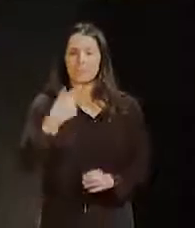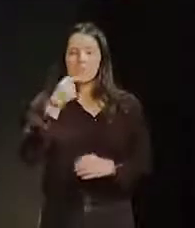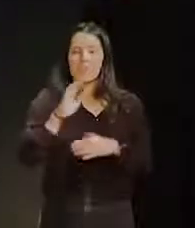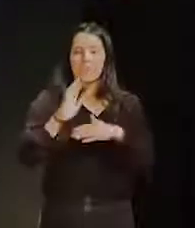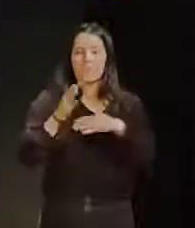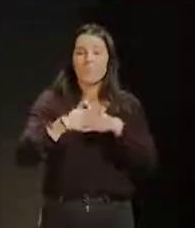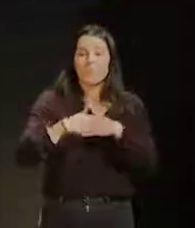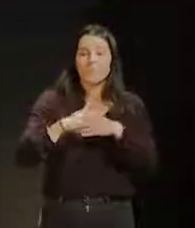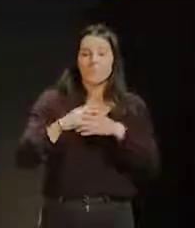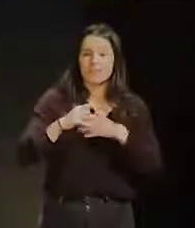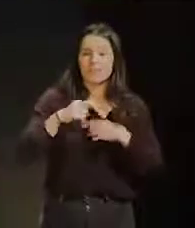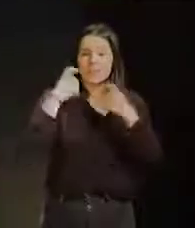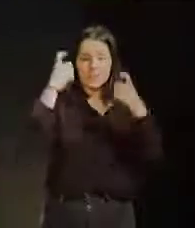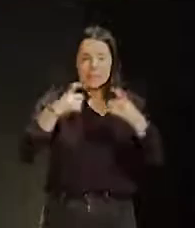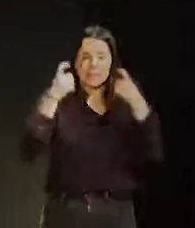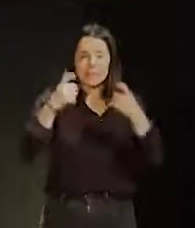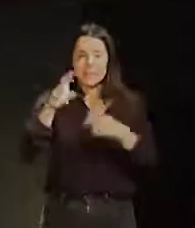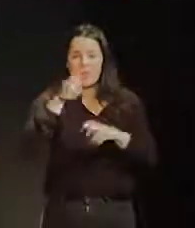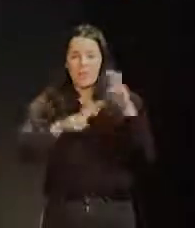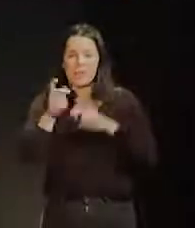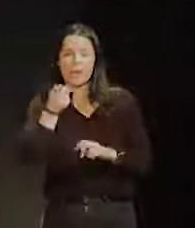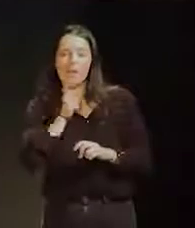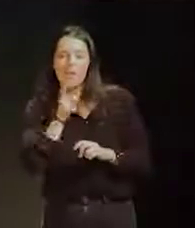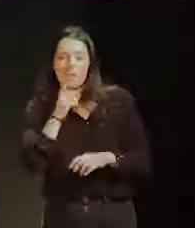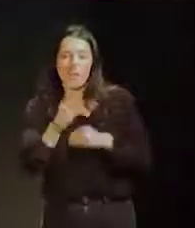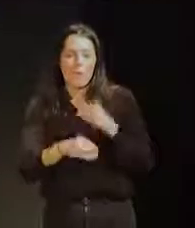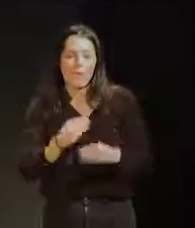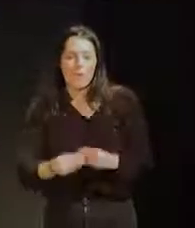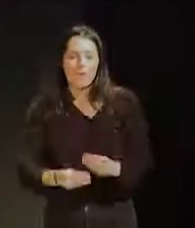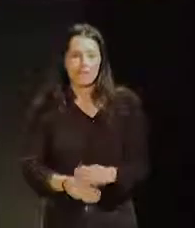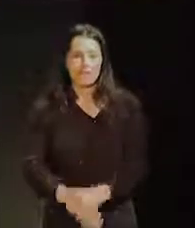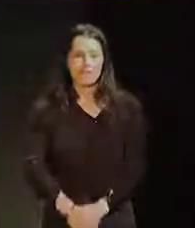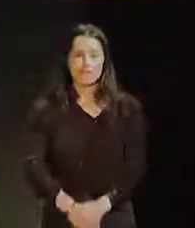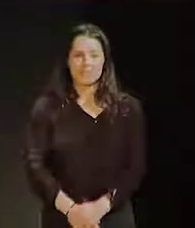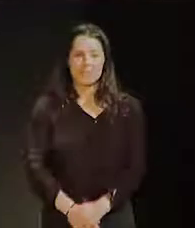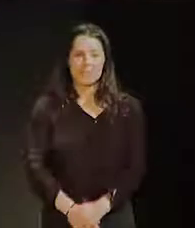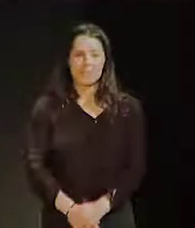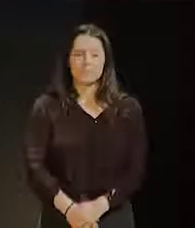vuelta, buscar vuelta. La magia se hace. Y también, si